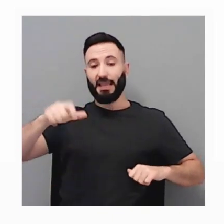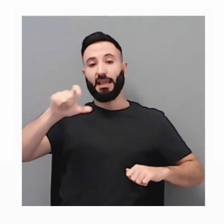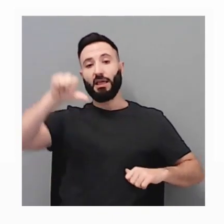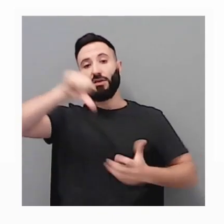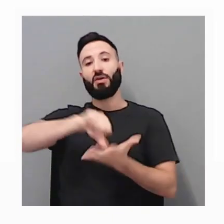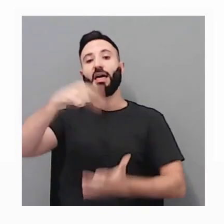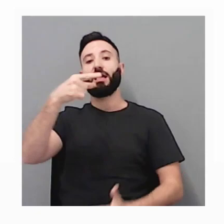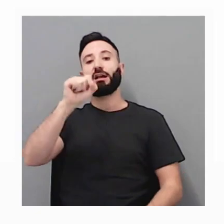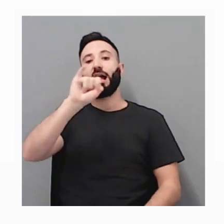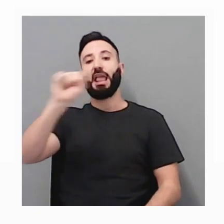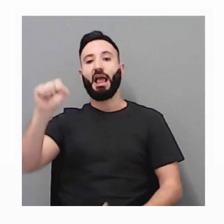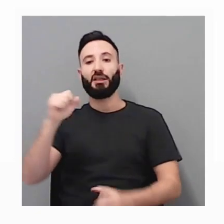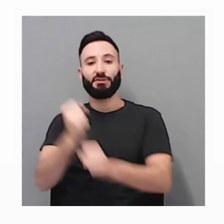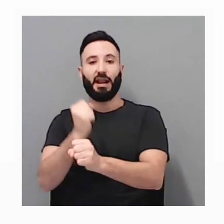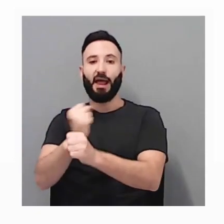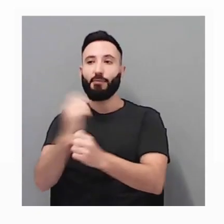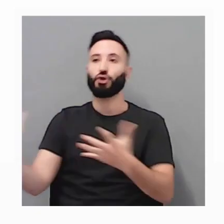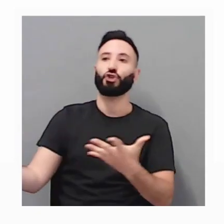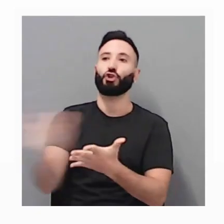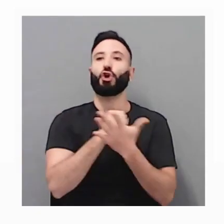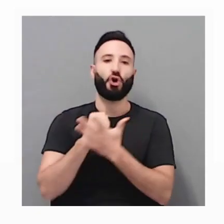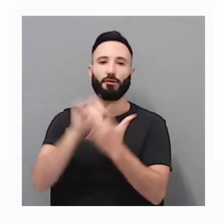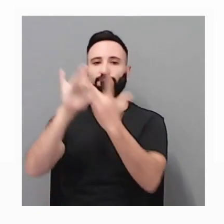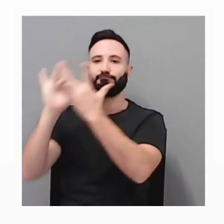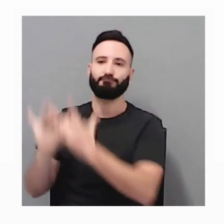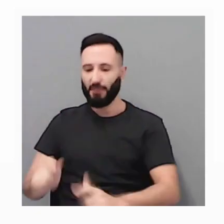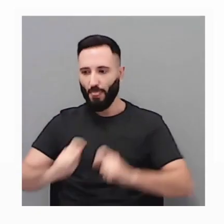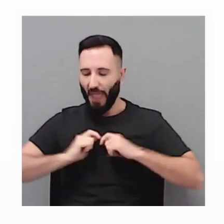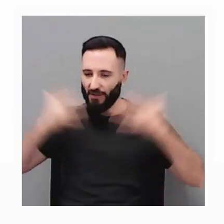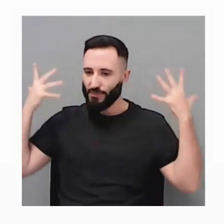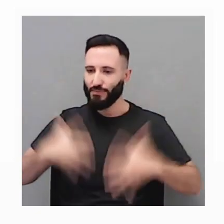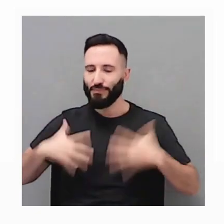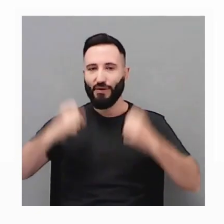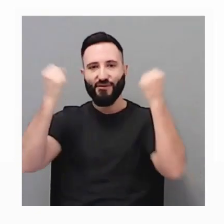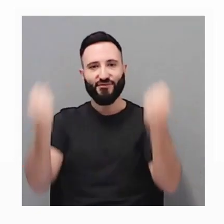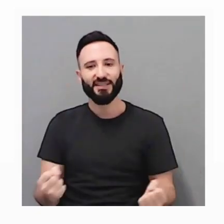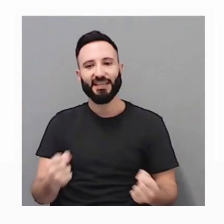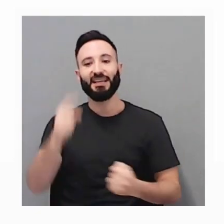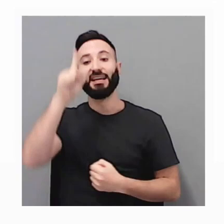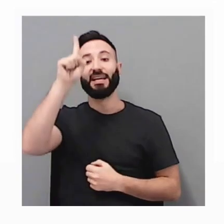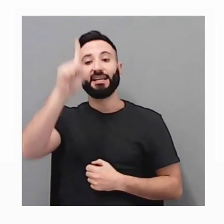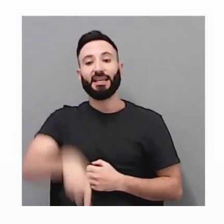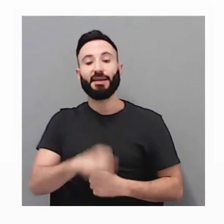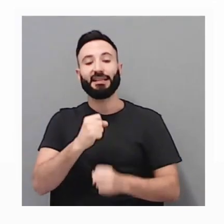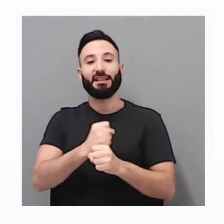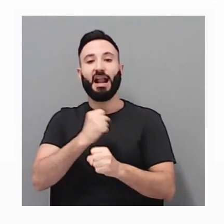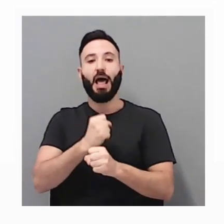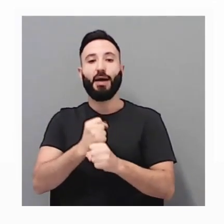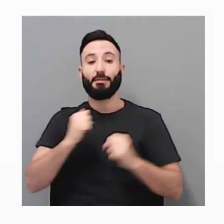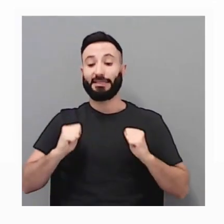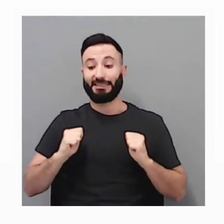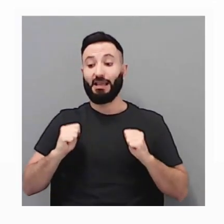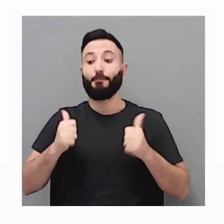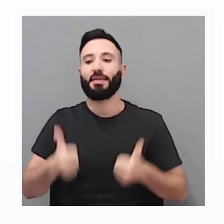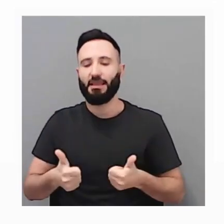todas las escuelas de la municipalidad, es una gran alegría para nosotros. Y estamos trabajando también, empezando este trabajo con